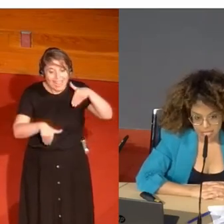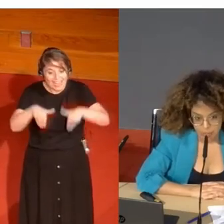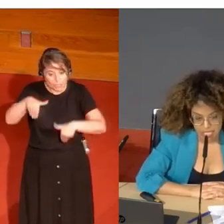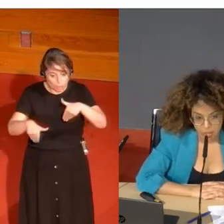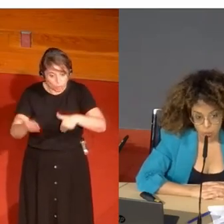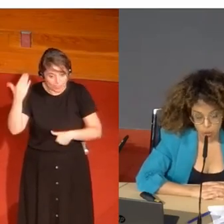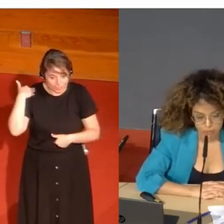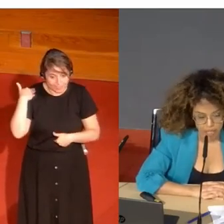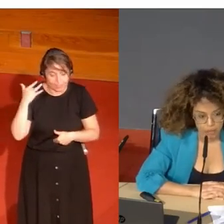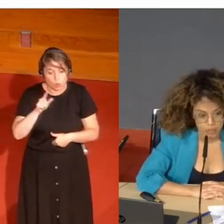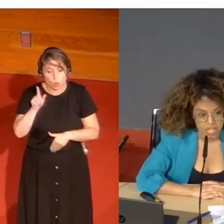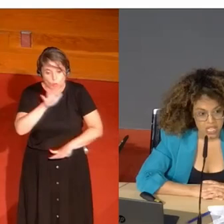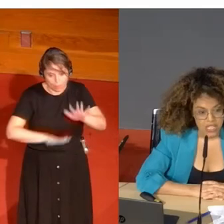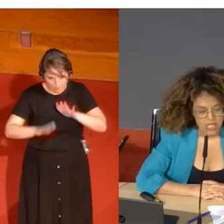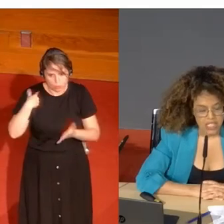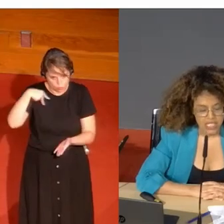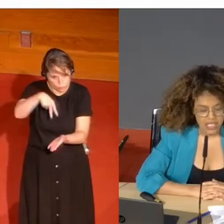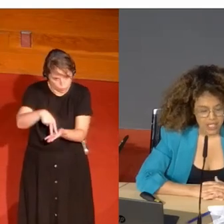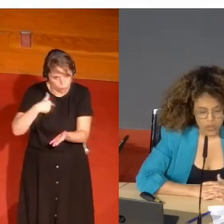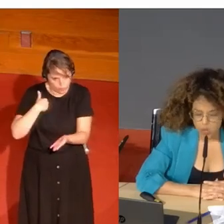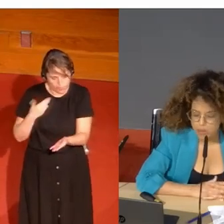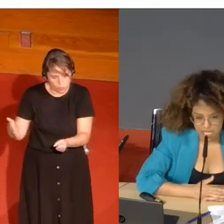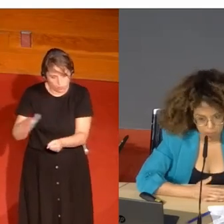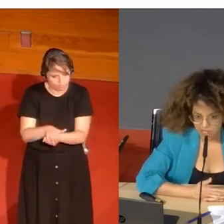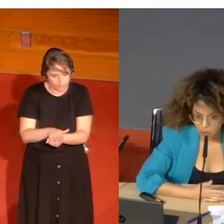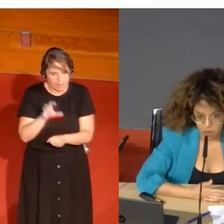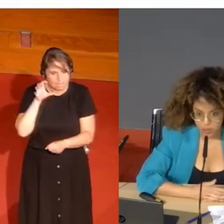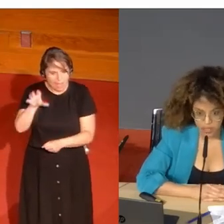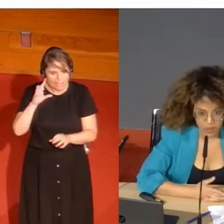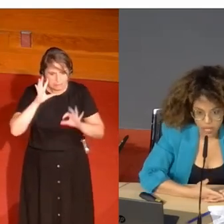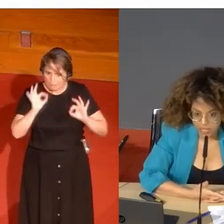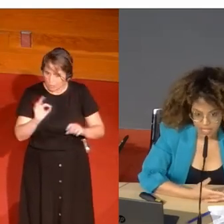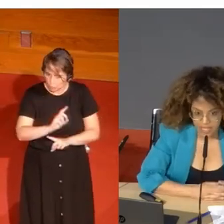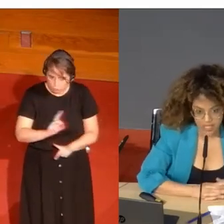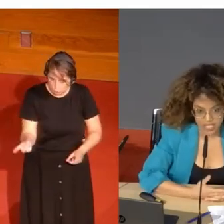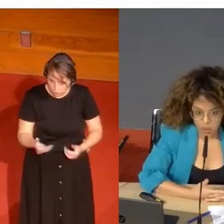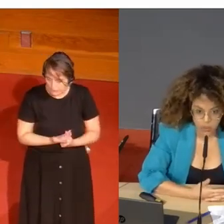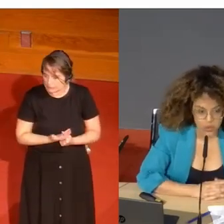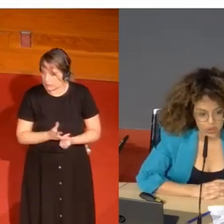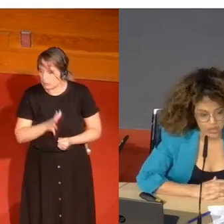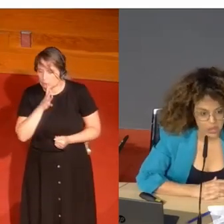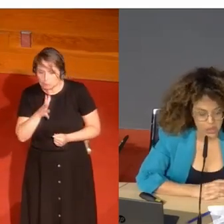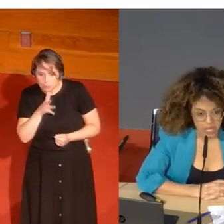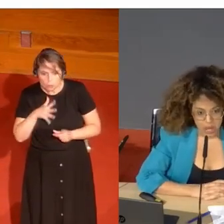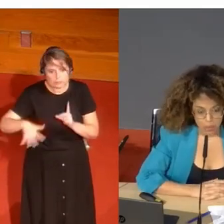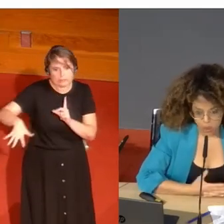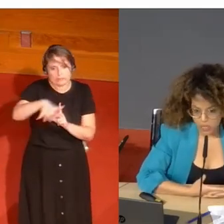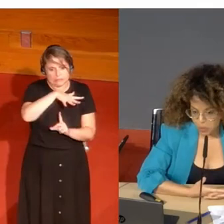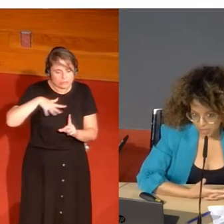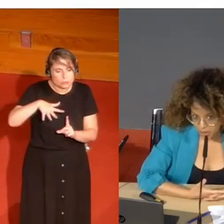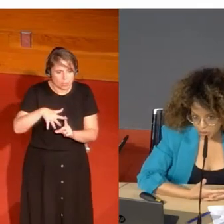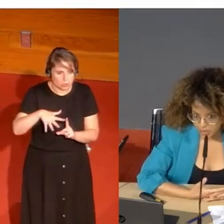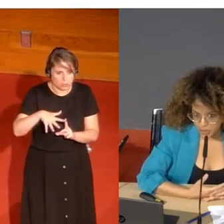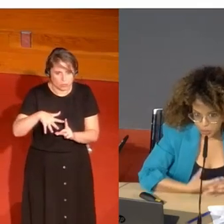legislativas el pasado 1 de marzo y no es un país peligroso porque no había estado en otros contextos